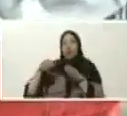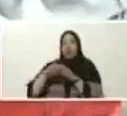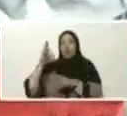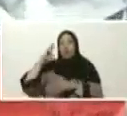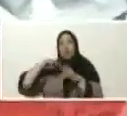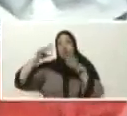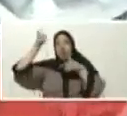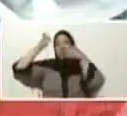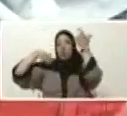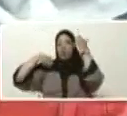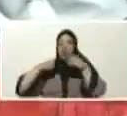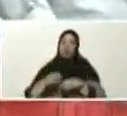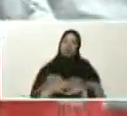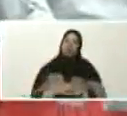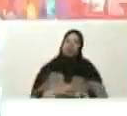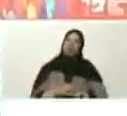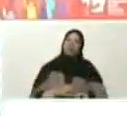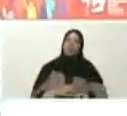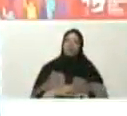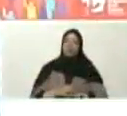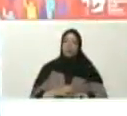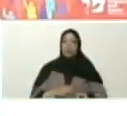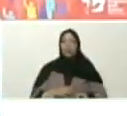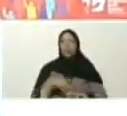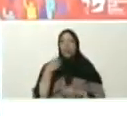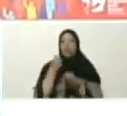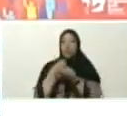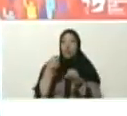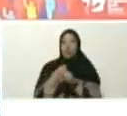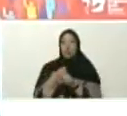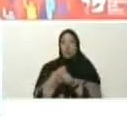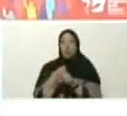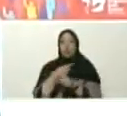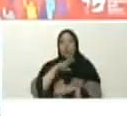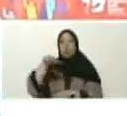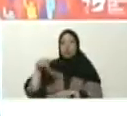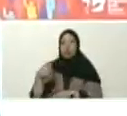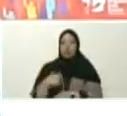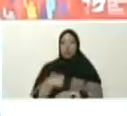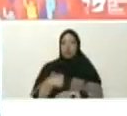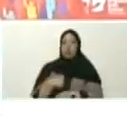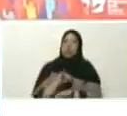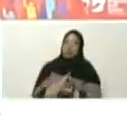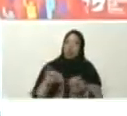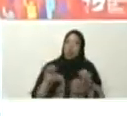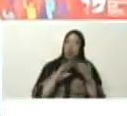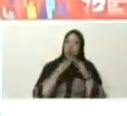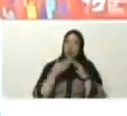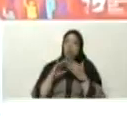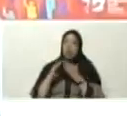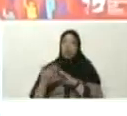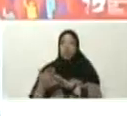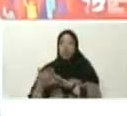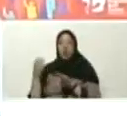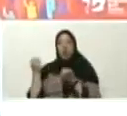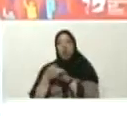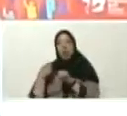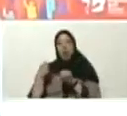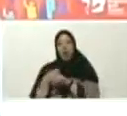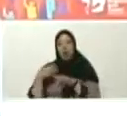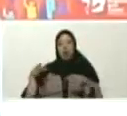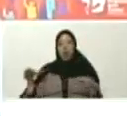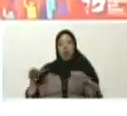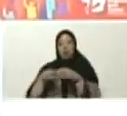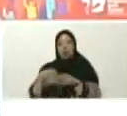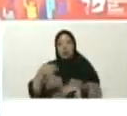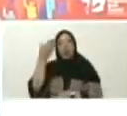este centro electoral. Y con un firme compromiso de organizarnos, que con unidad y con trabajo en equipo,